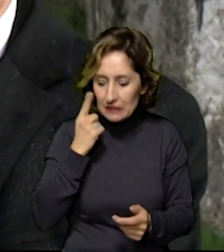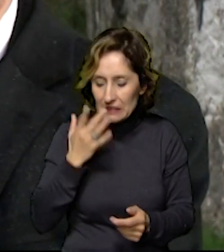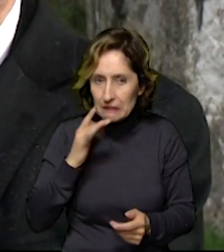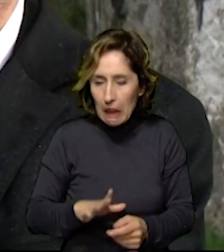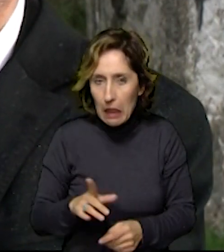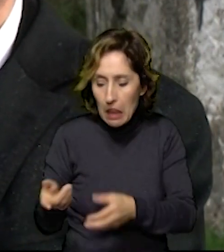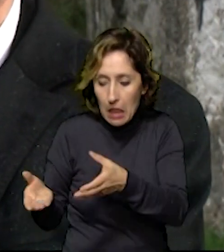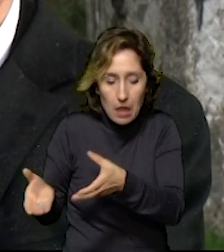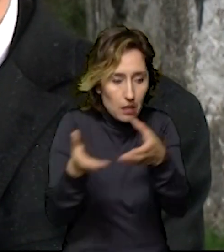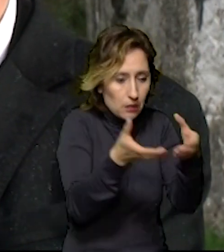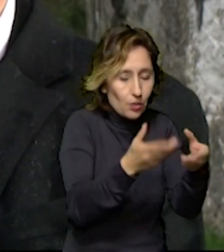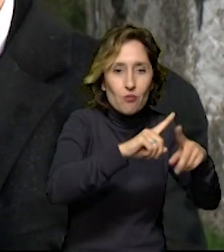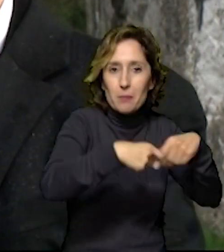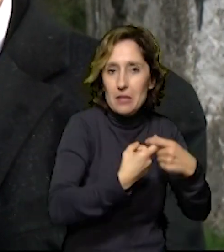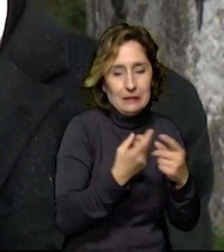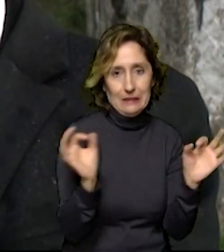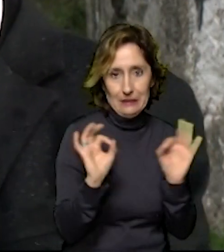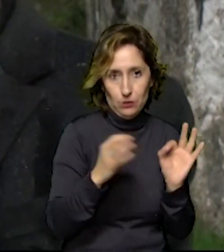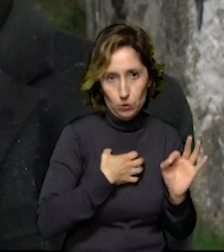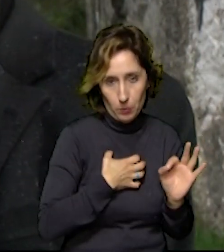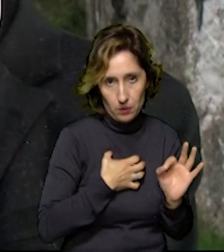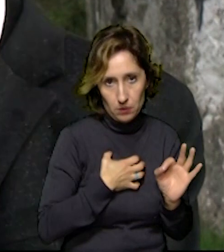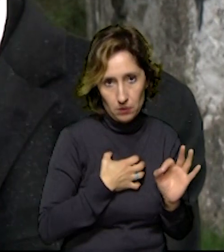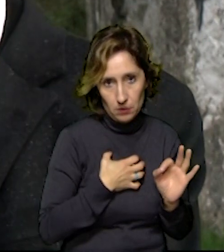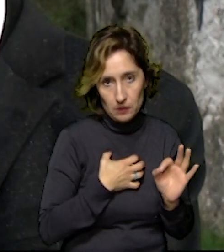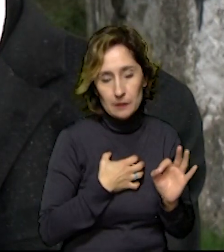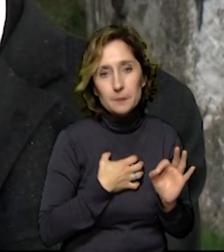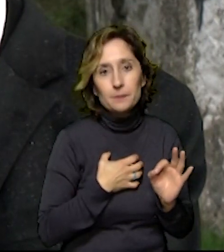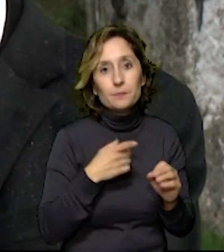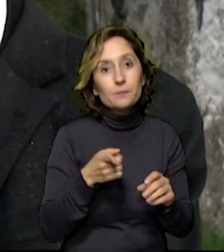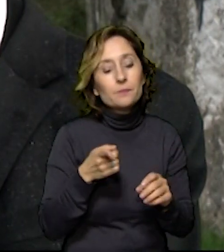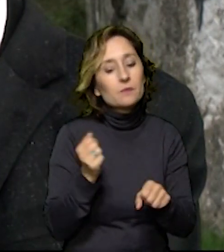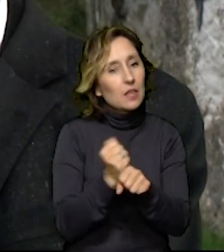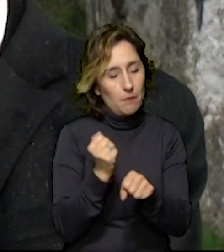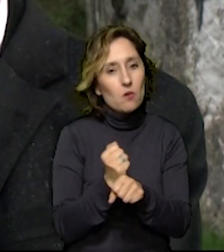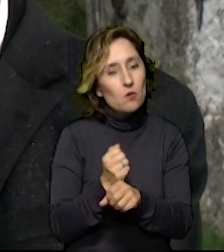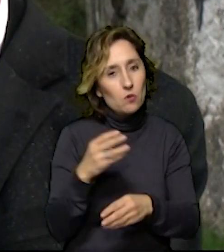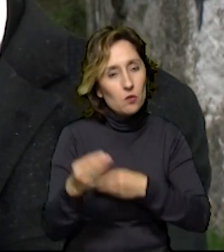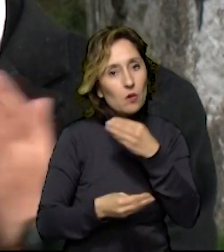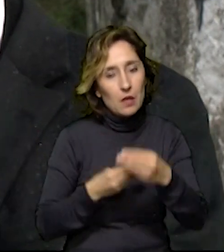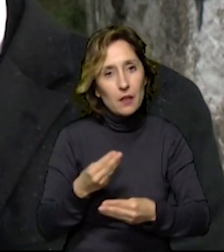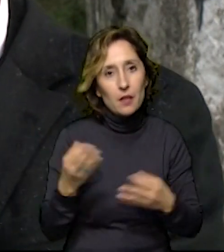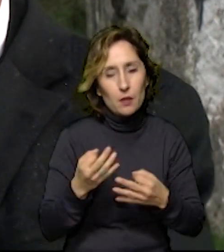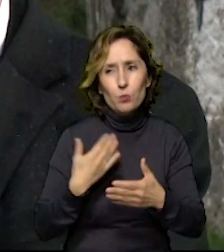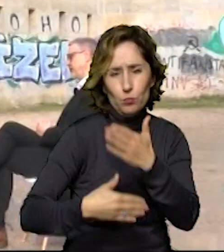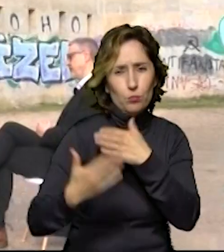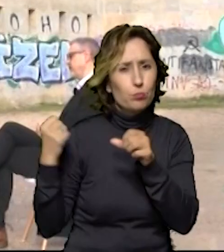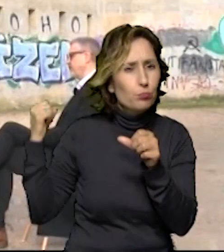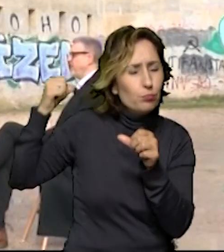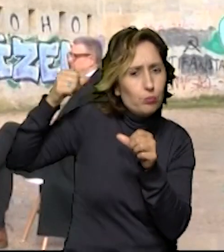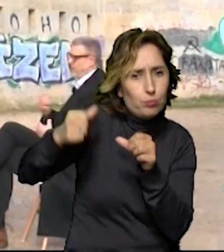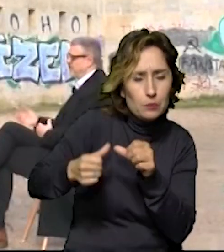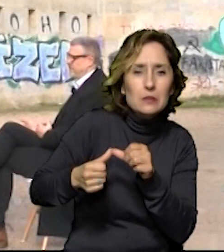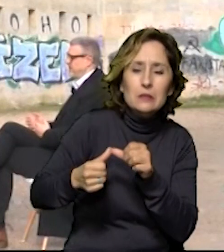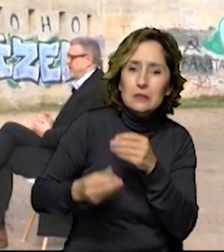entregar a sus familiares. Creo que eso es una labor que tenemos que hacer y que ya se viene haciendo, se ha venido